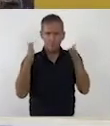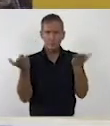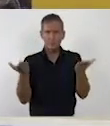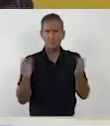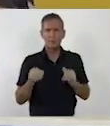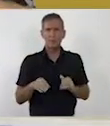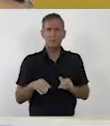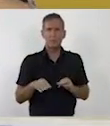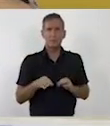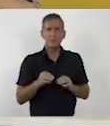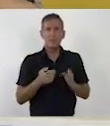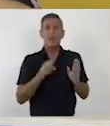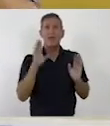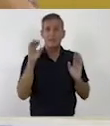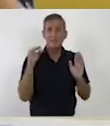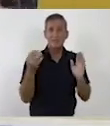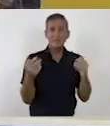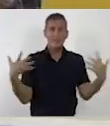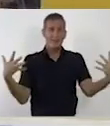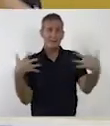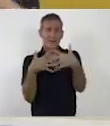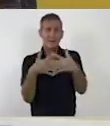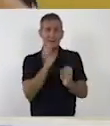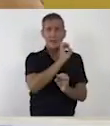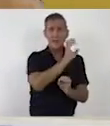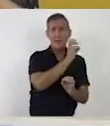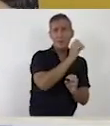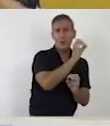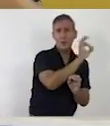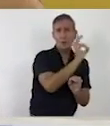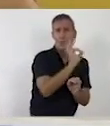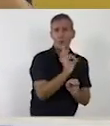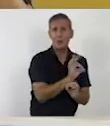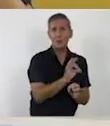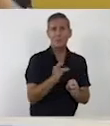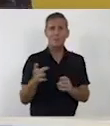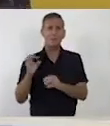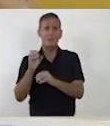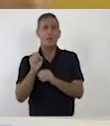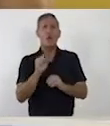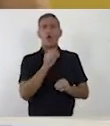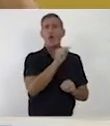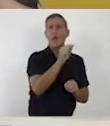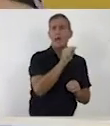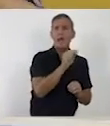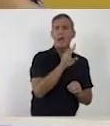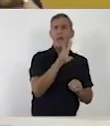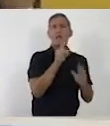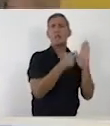que la concentración establece una relación entre el número de partículas o la cantidad de sustancia en un